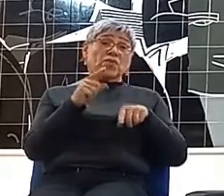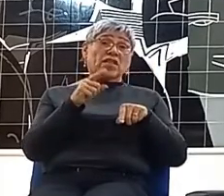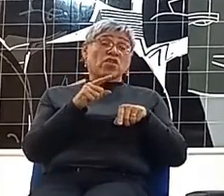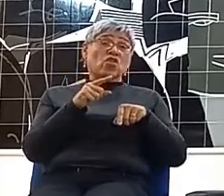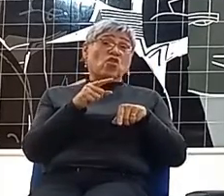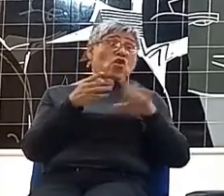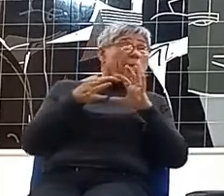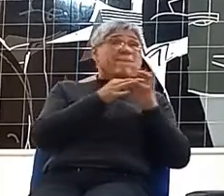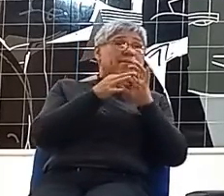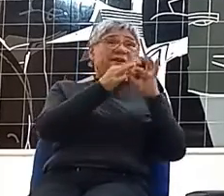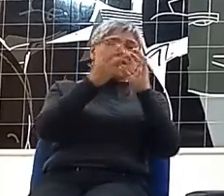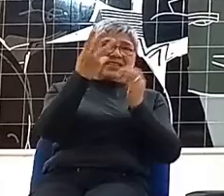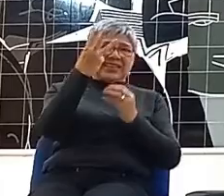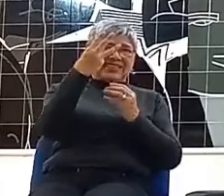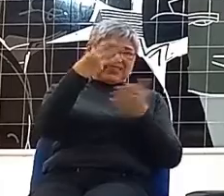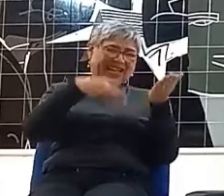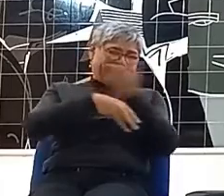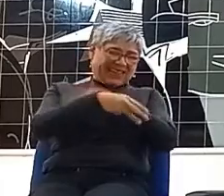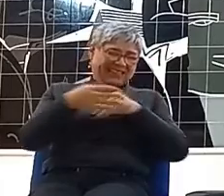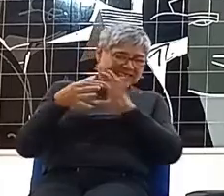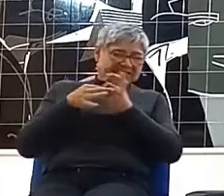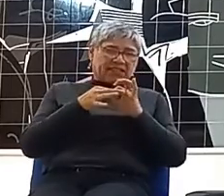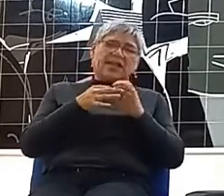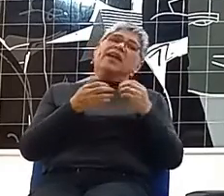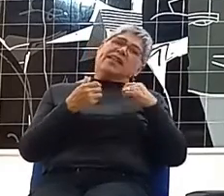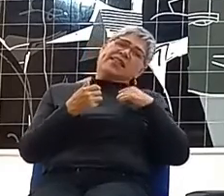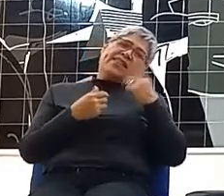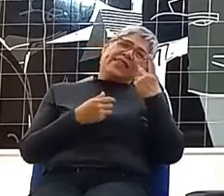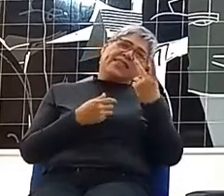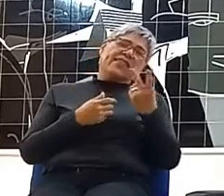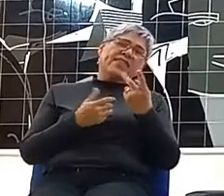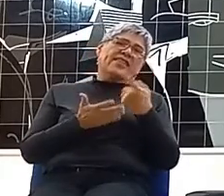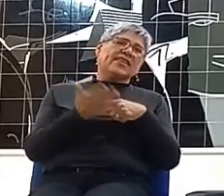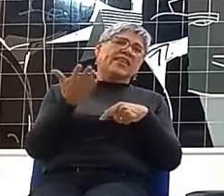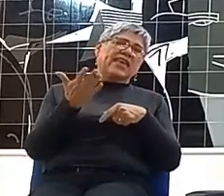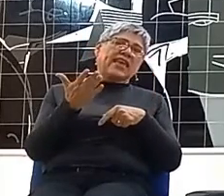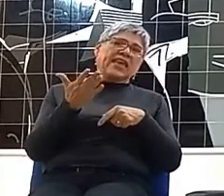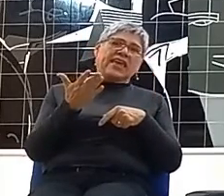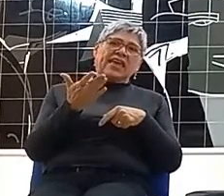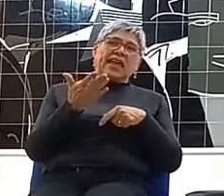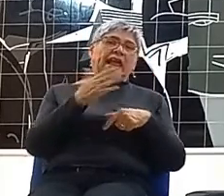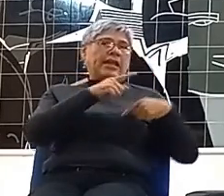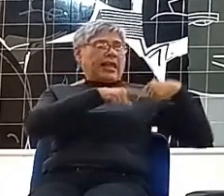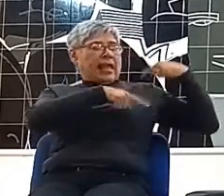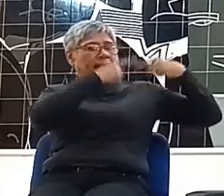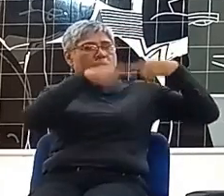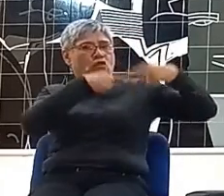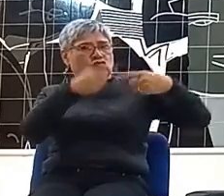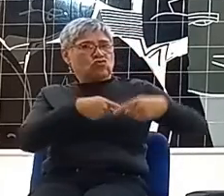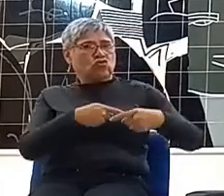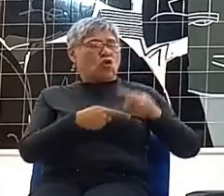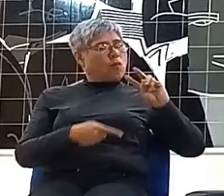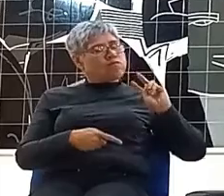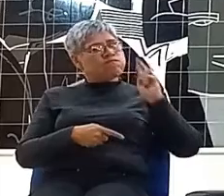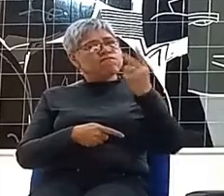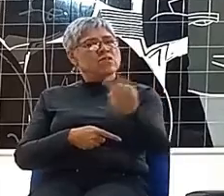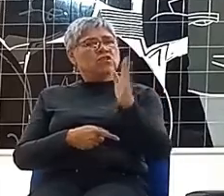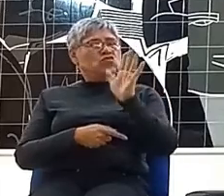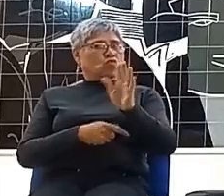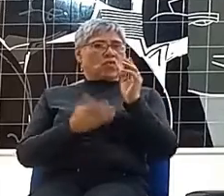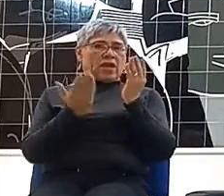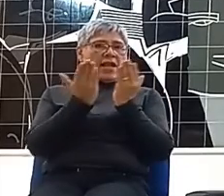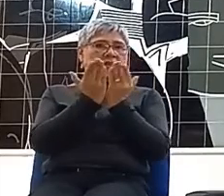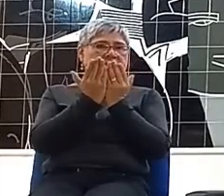tres anteriores, tiene que ver con algo que hace parte también de la evolución del escritor: el